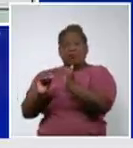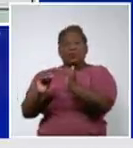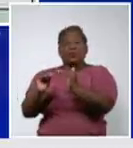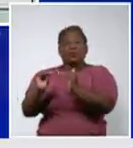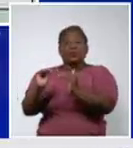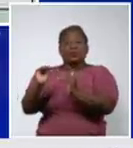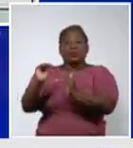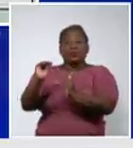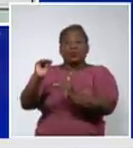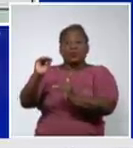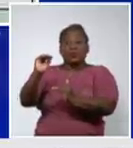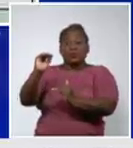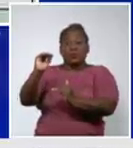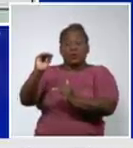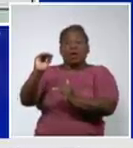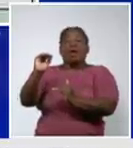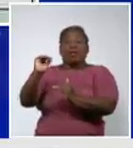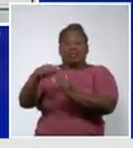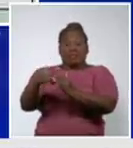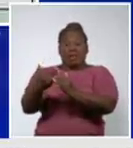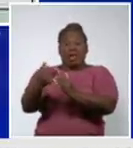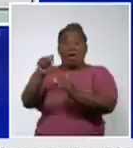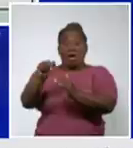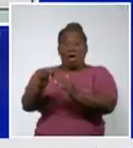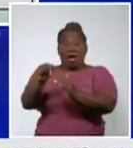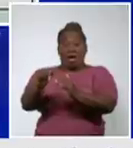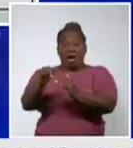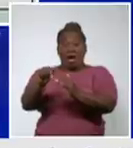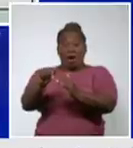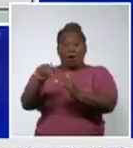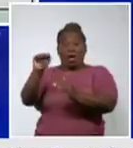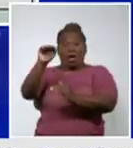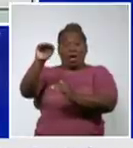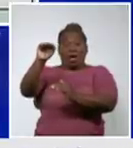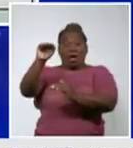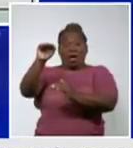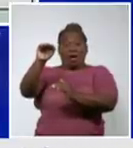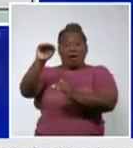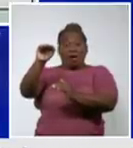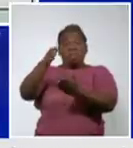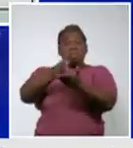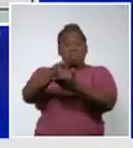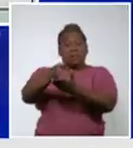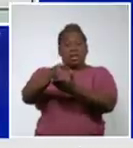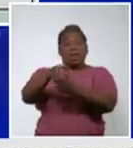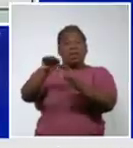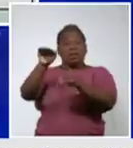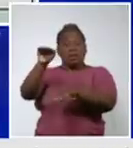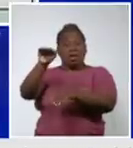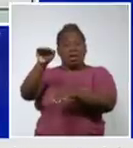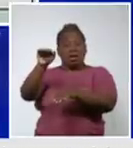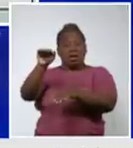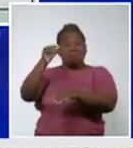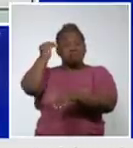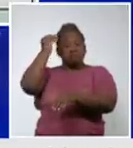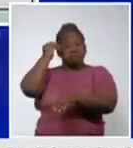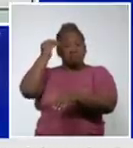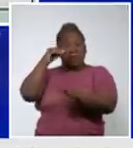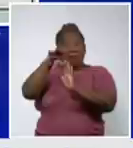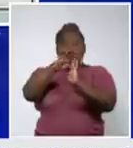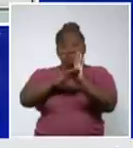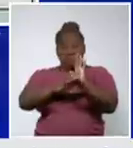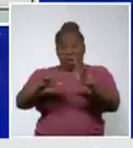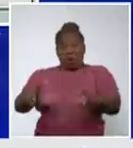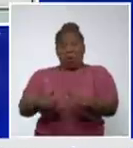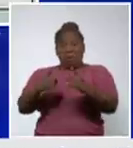varios días, ahora está siendo una especie de meseta. Esperemos que con las medidas siga disminuyendo. Han